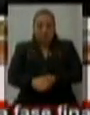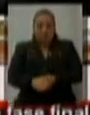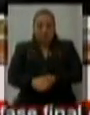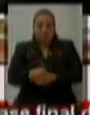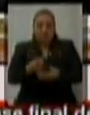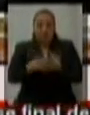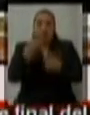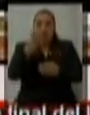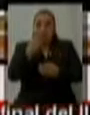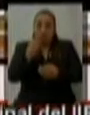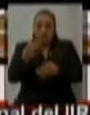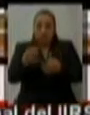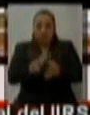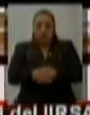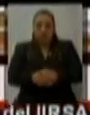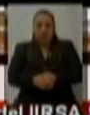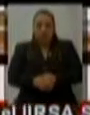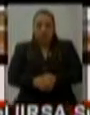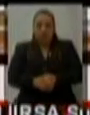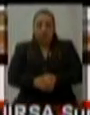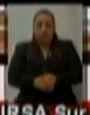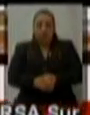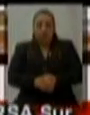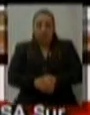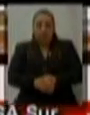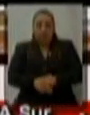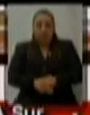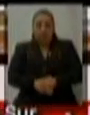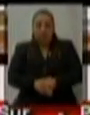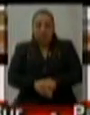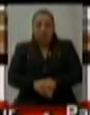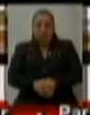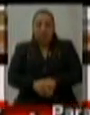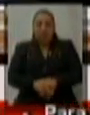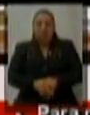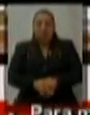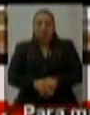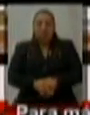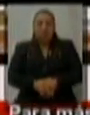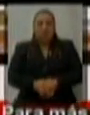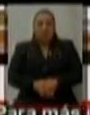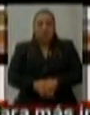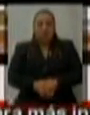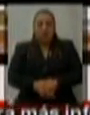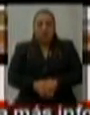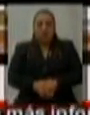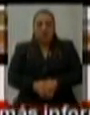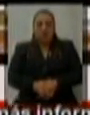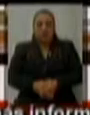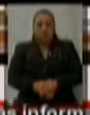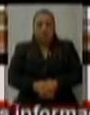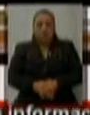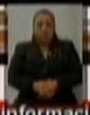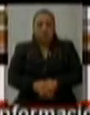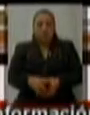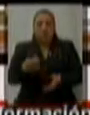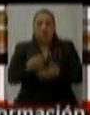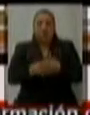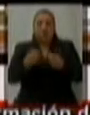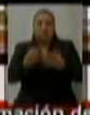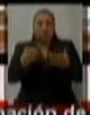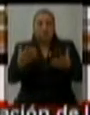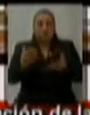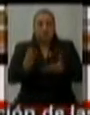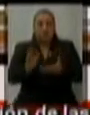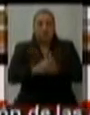justamente del bloque fujimorista. Bueno, esta es una transmisión especial que brinda detalle a detalle de la visita del